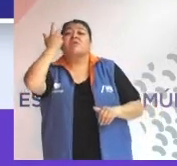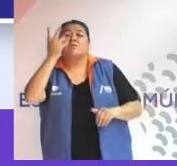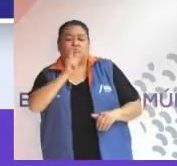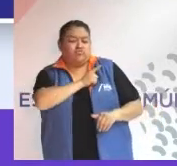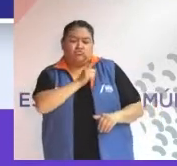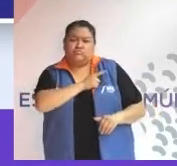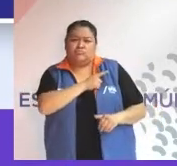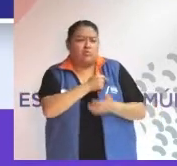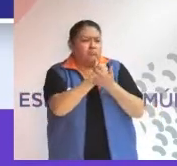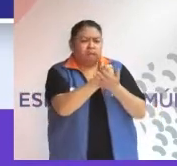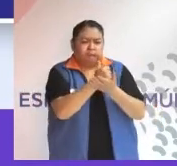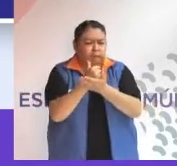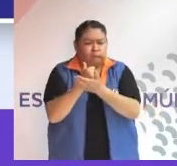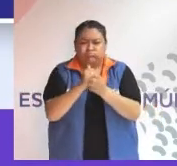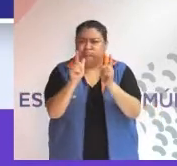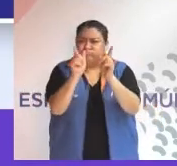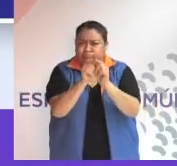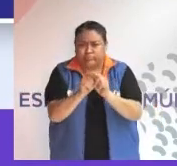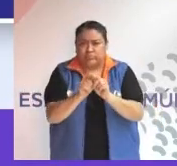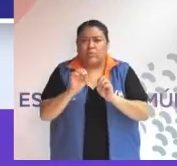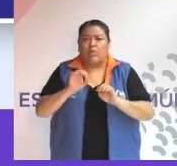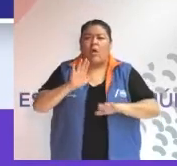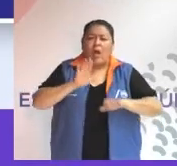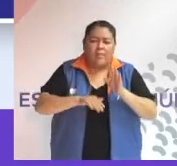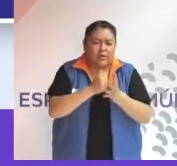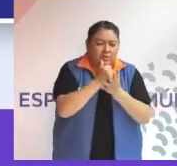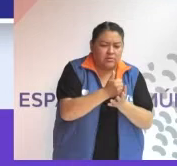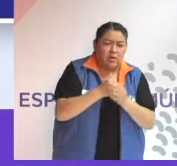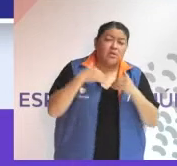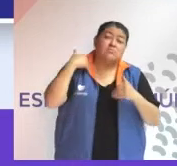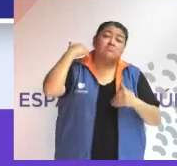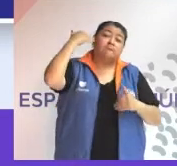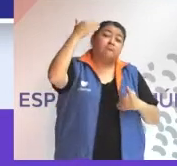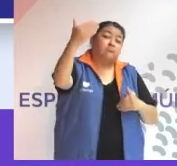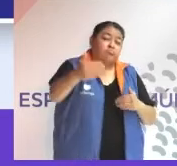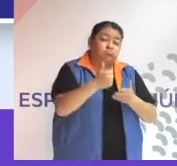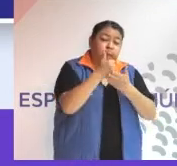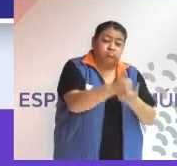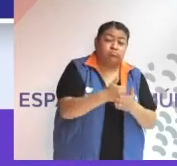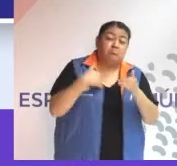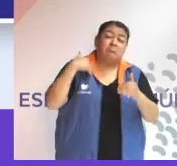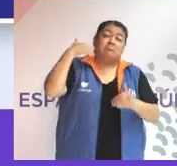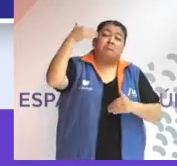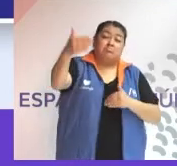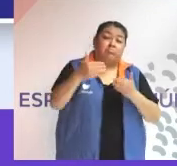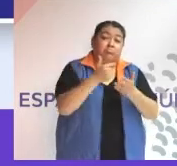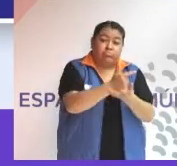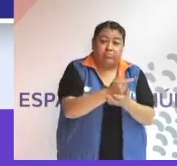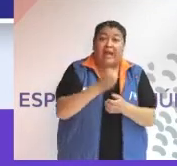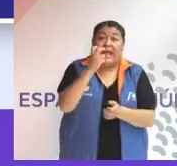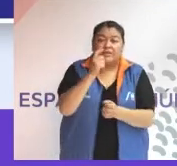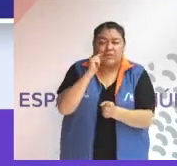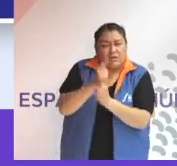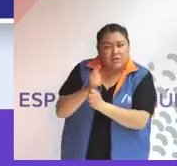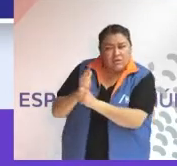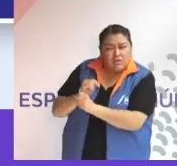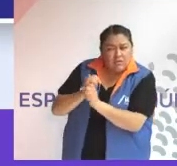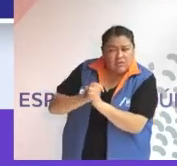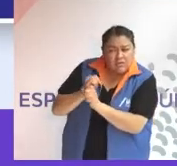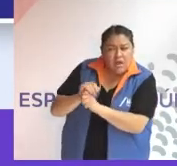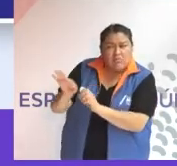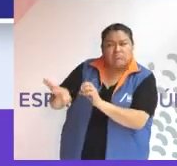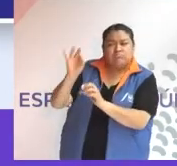desorganizada o más bien poco frecuente. Entonces, eso es lo que hemos encontrado en este país. Entonces, se me hacía